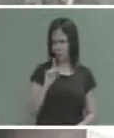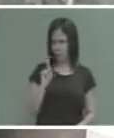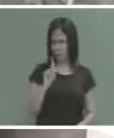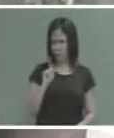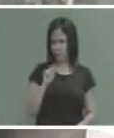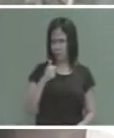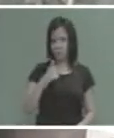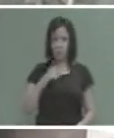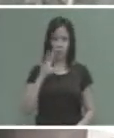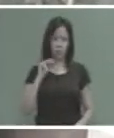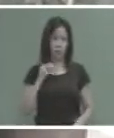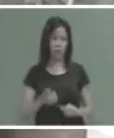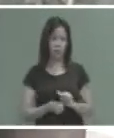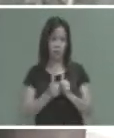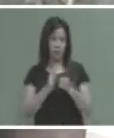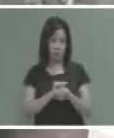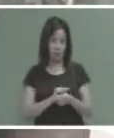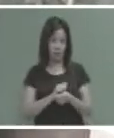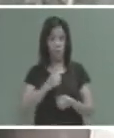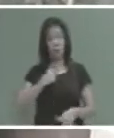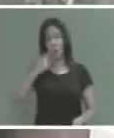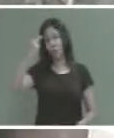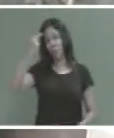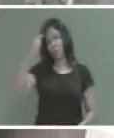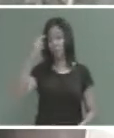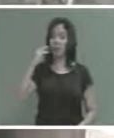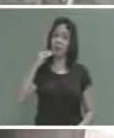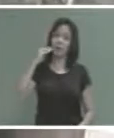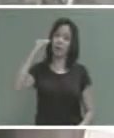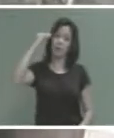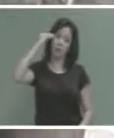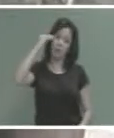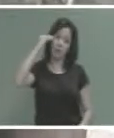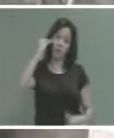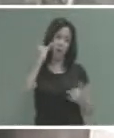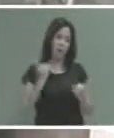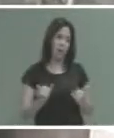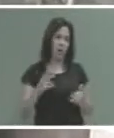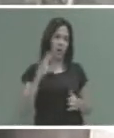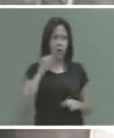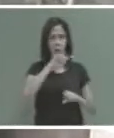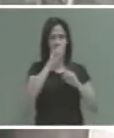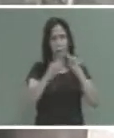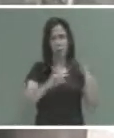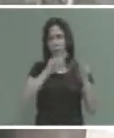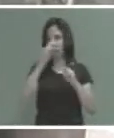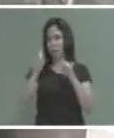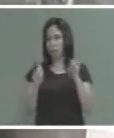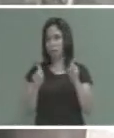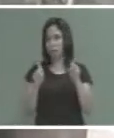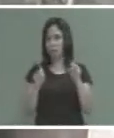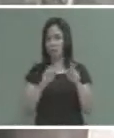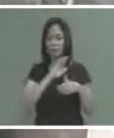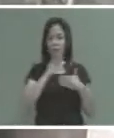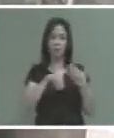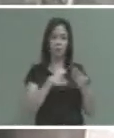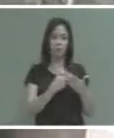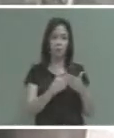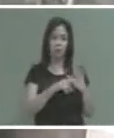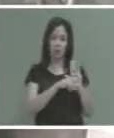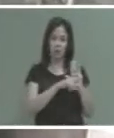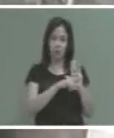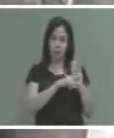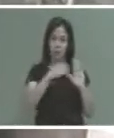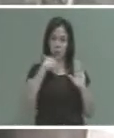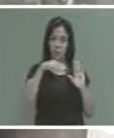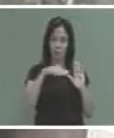siento que he cambiado. Yo siento que he madurado y he dejado de cuestionar o de hacer cosas que podía hacer antes